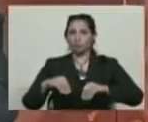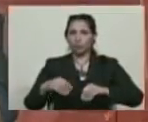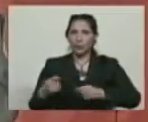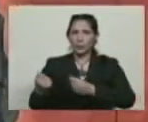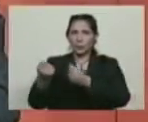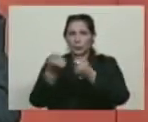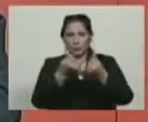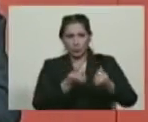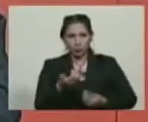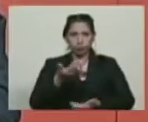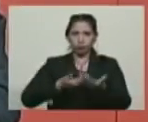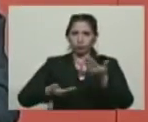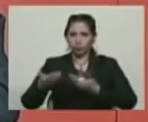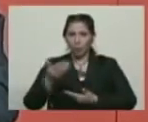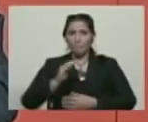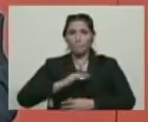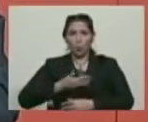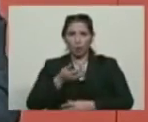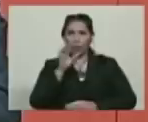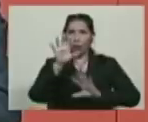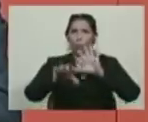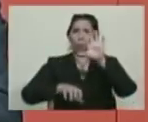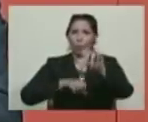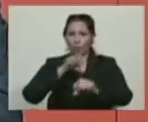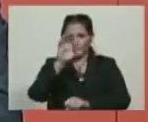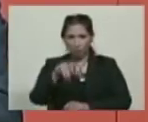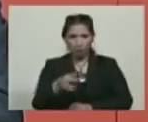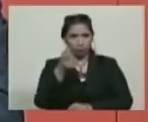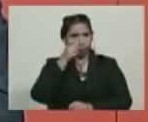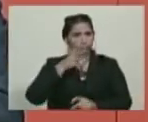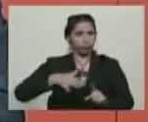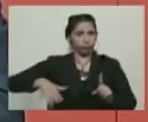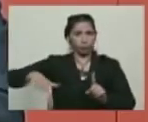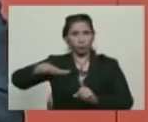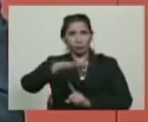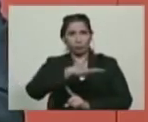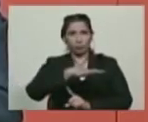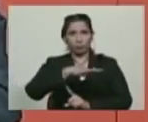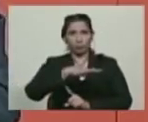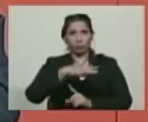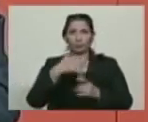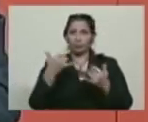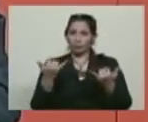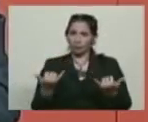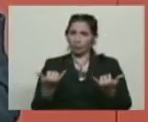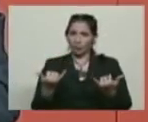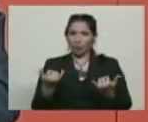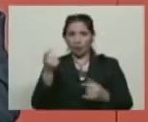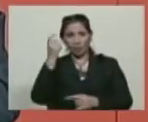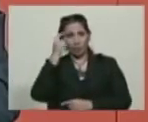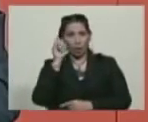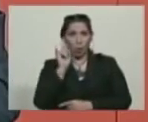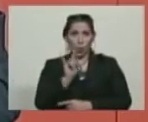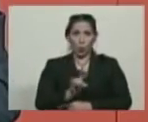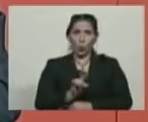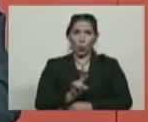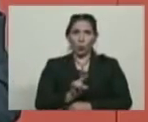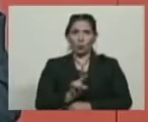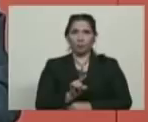de acceso a todo nuestro pueblo en este sentido el día lunes